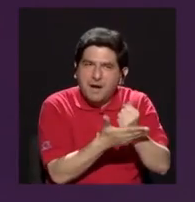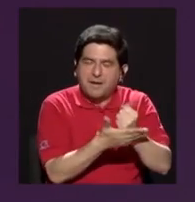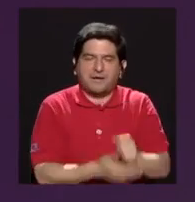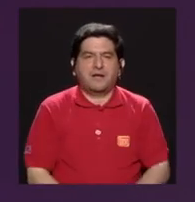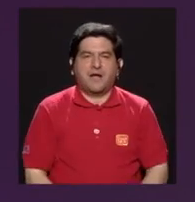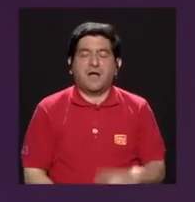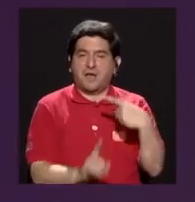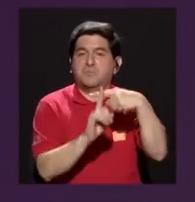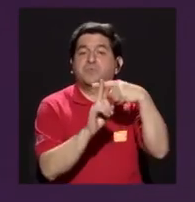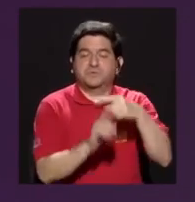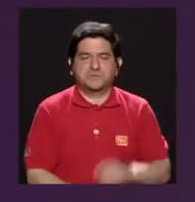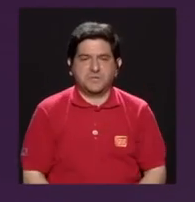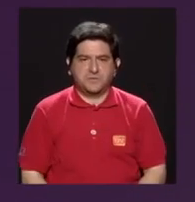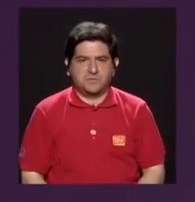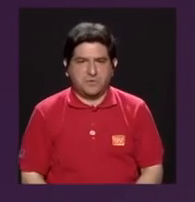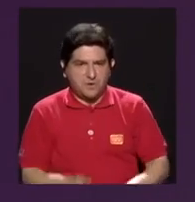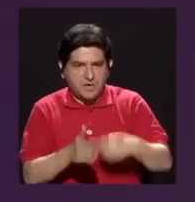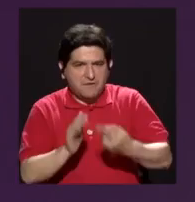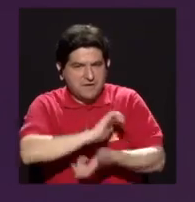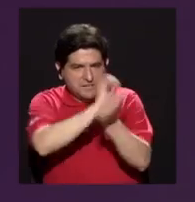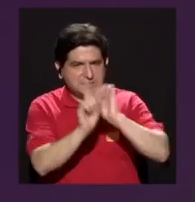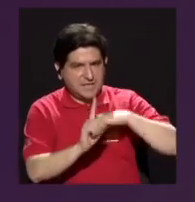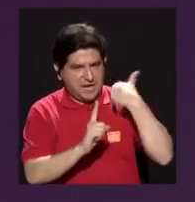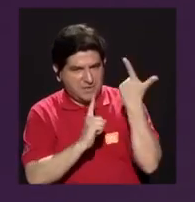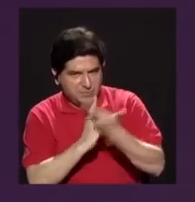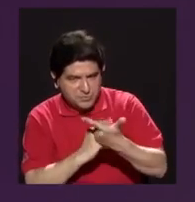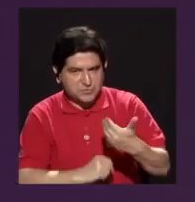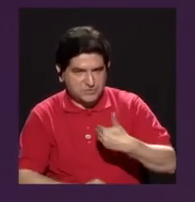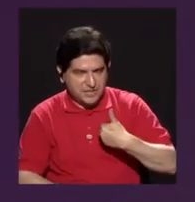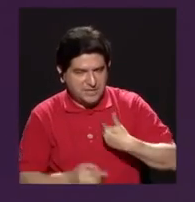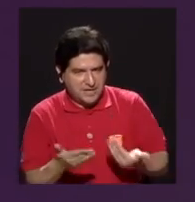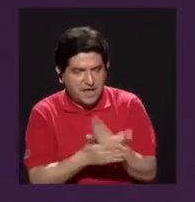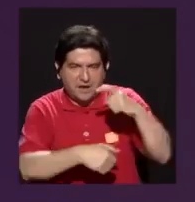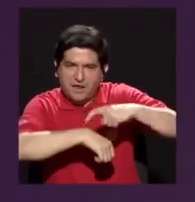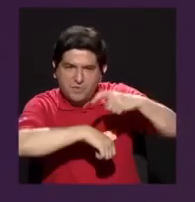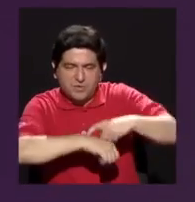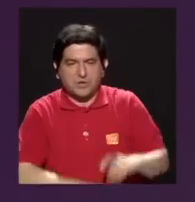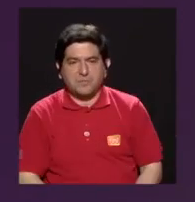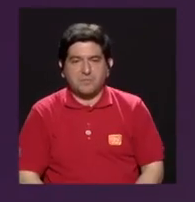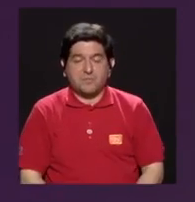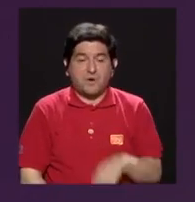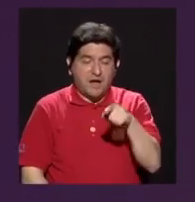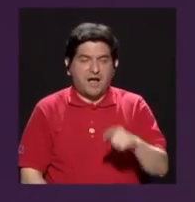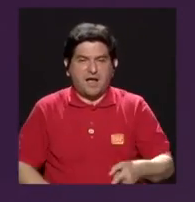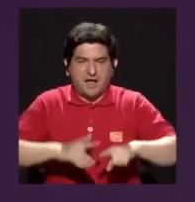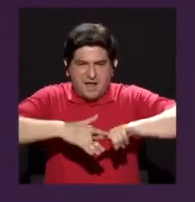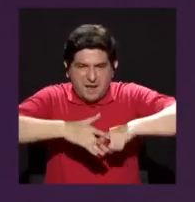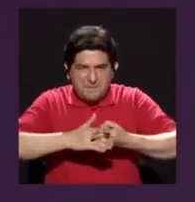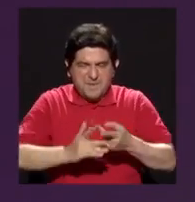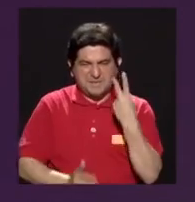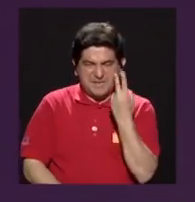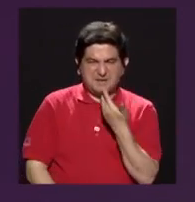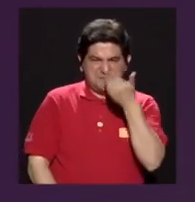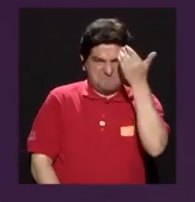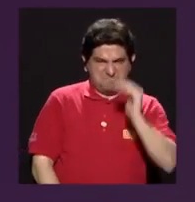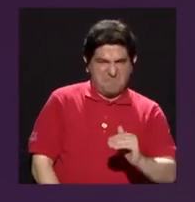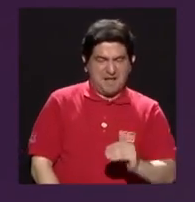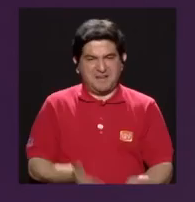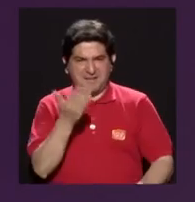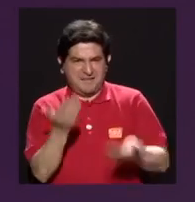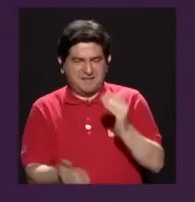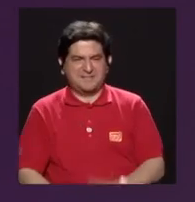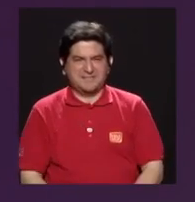recuerda positivamente y que más bien por los cambios sociales que han habido recientemente más bien empiezan a verse mal verdad empiezan a hacer